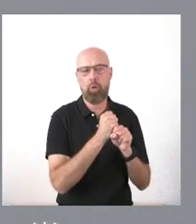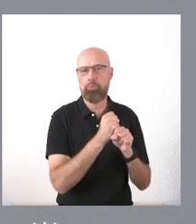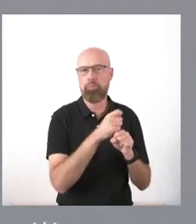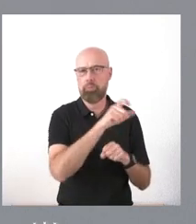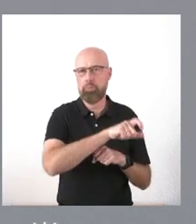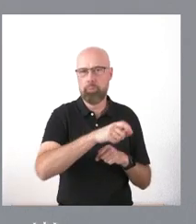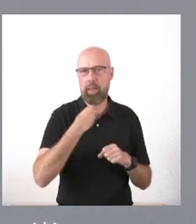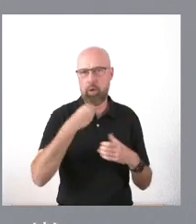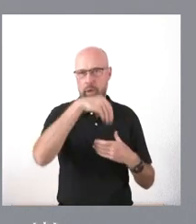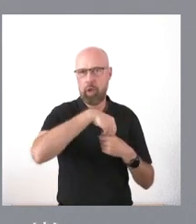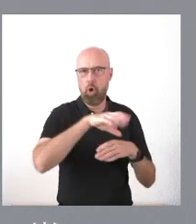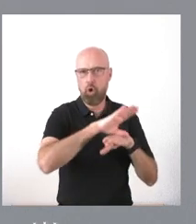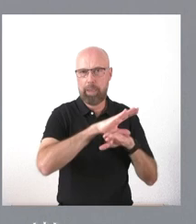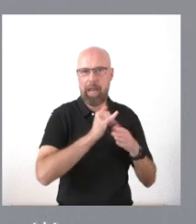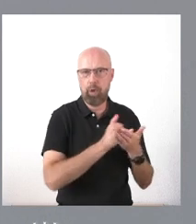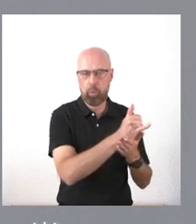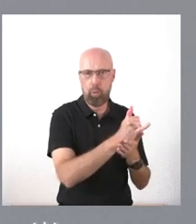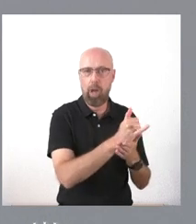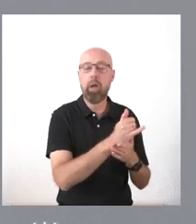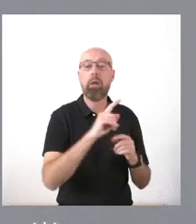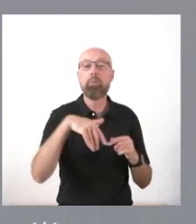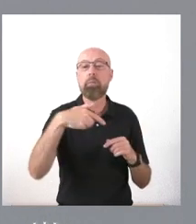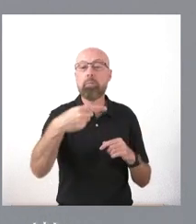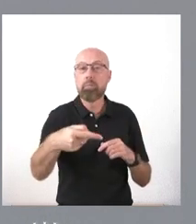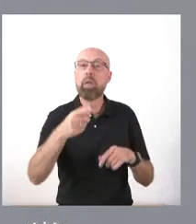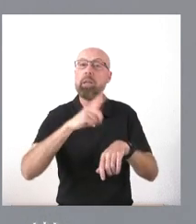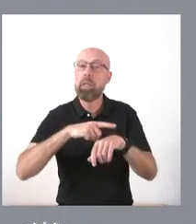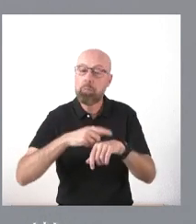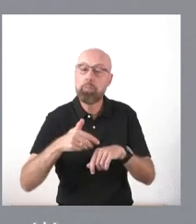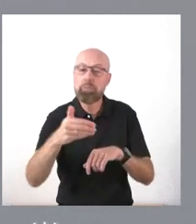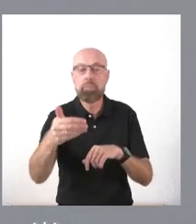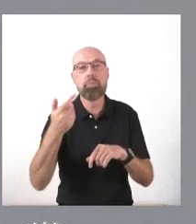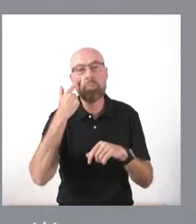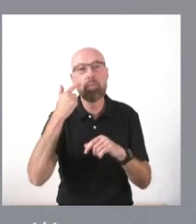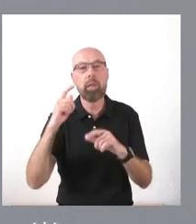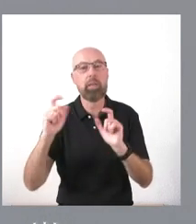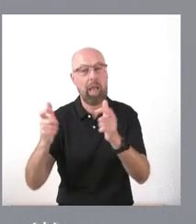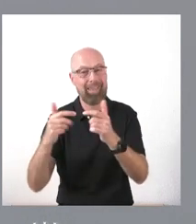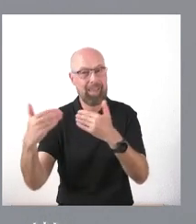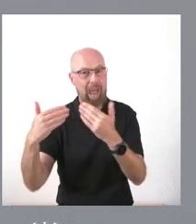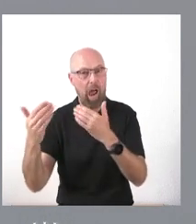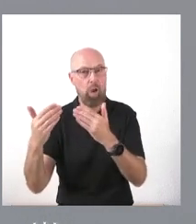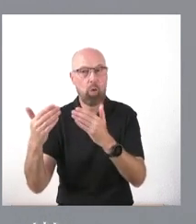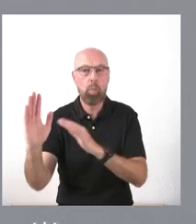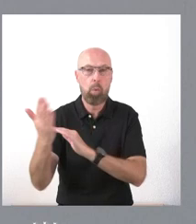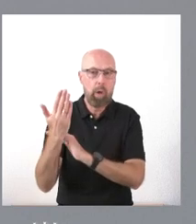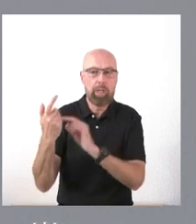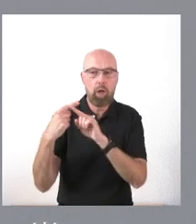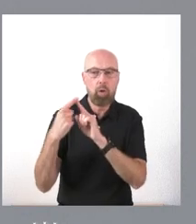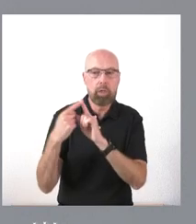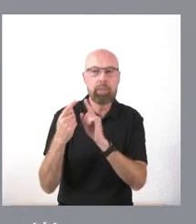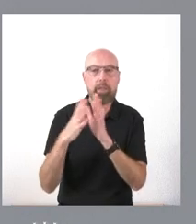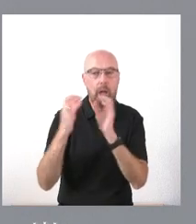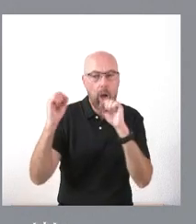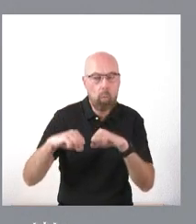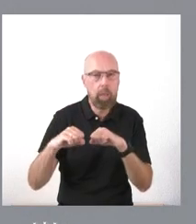diálogo con el sector se abordarán las modificaciones en las resoluciones que sean pertinentes de aplicación y que nos permitan llegar a